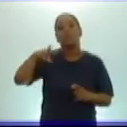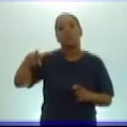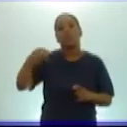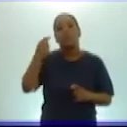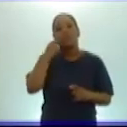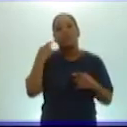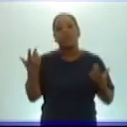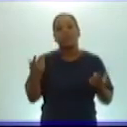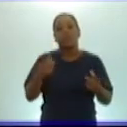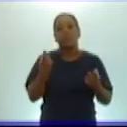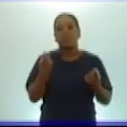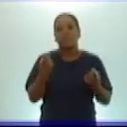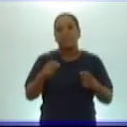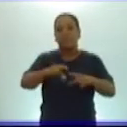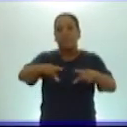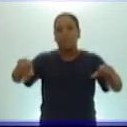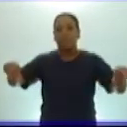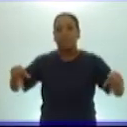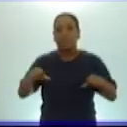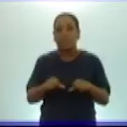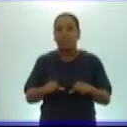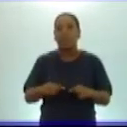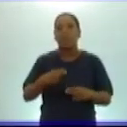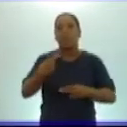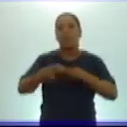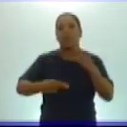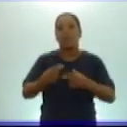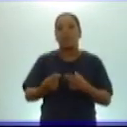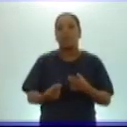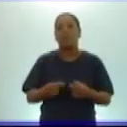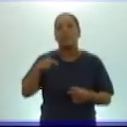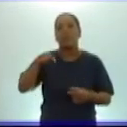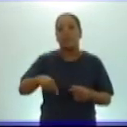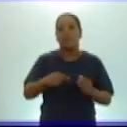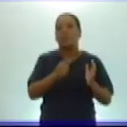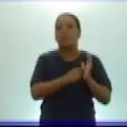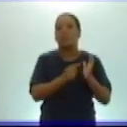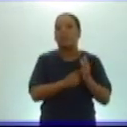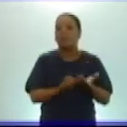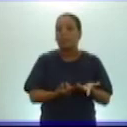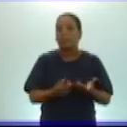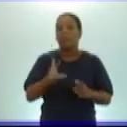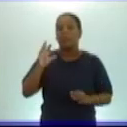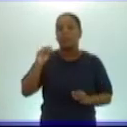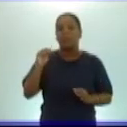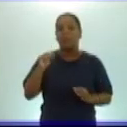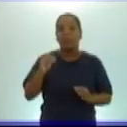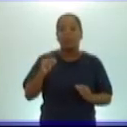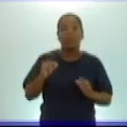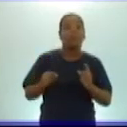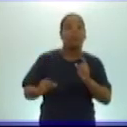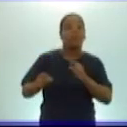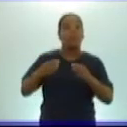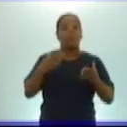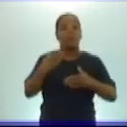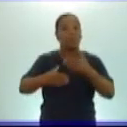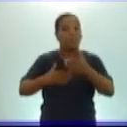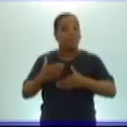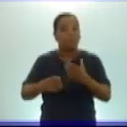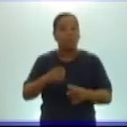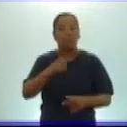operación. Fíjense que ya estamos hablando de una operación donde vamos a separar el componente sólido, que